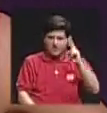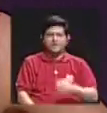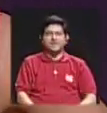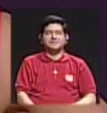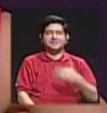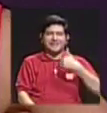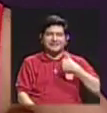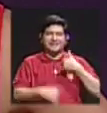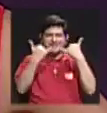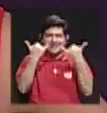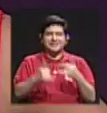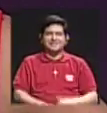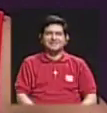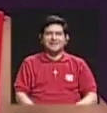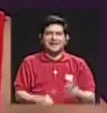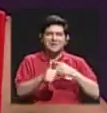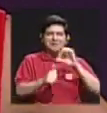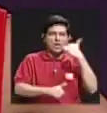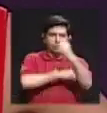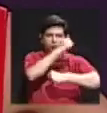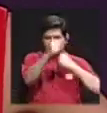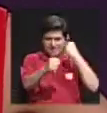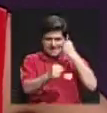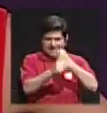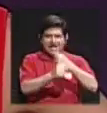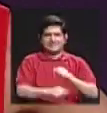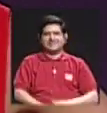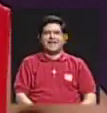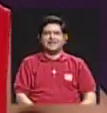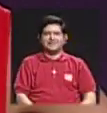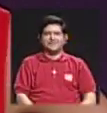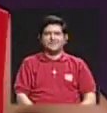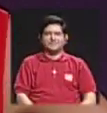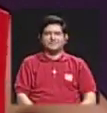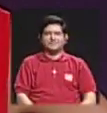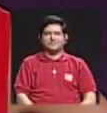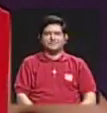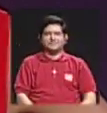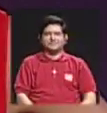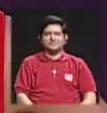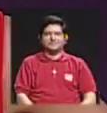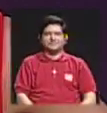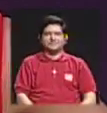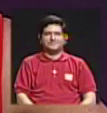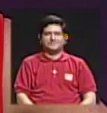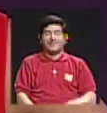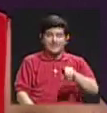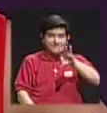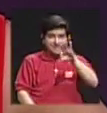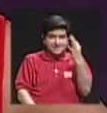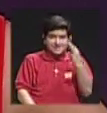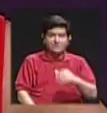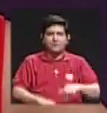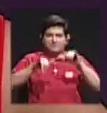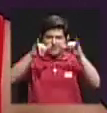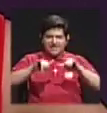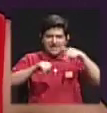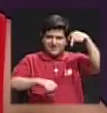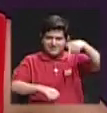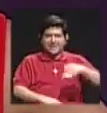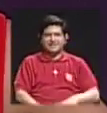Irreverencias cumpliendo su primera década. 10 años de Irreverencias. Así